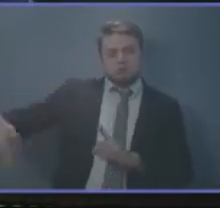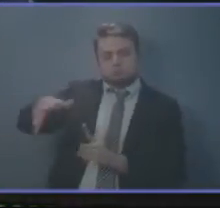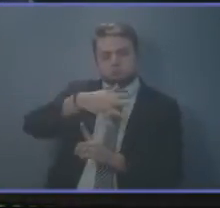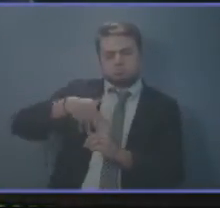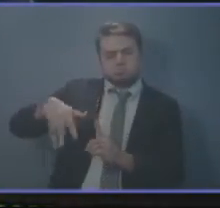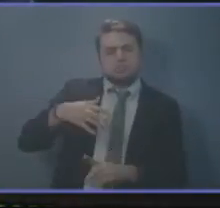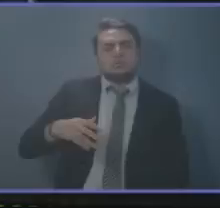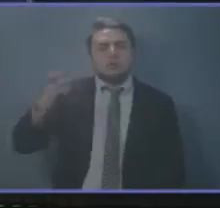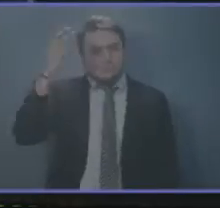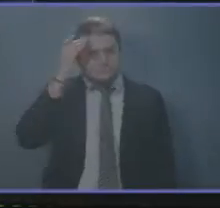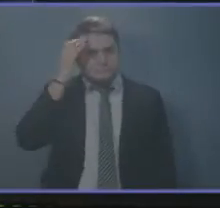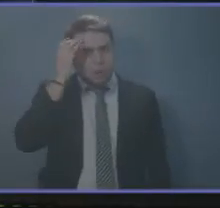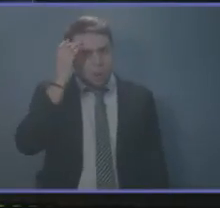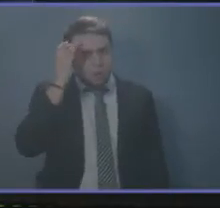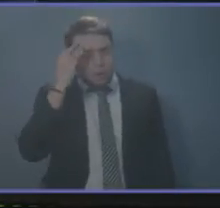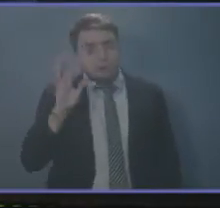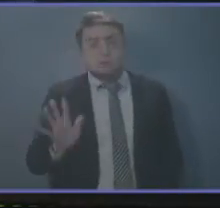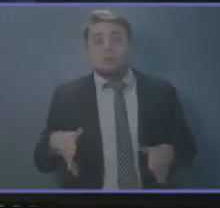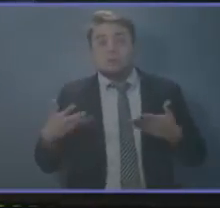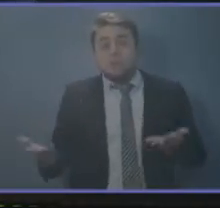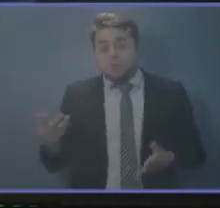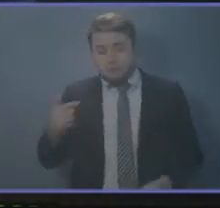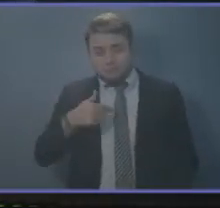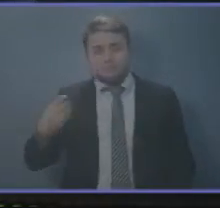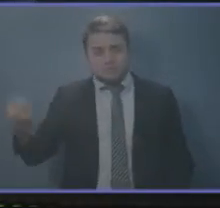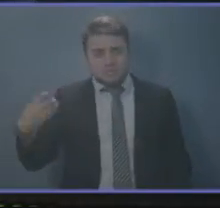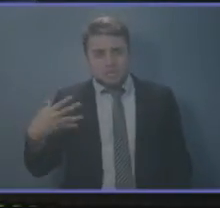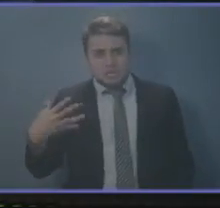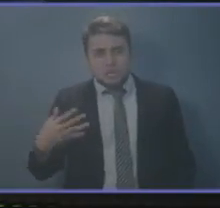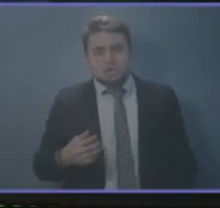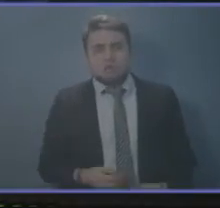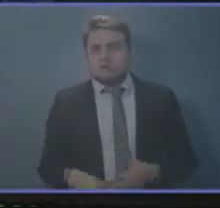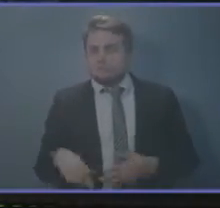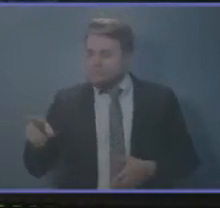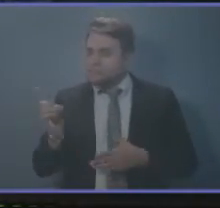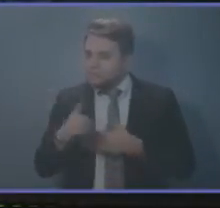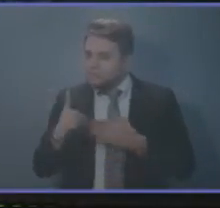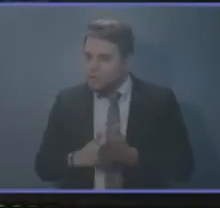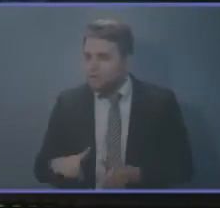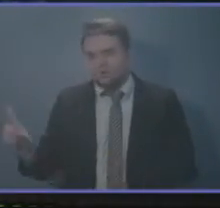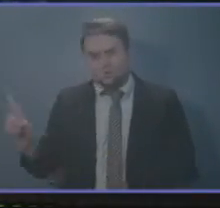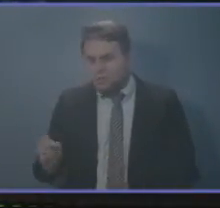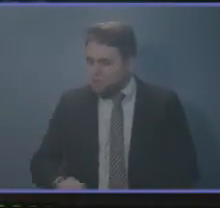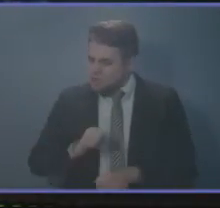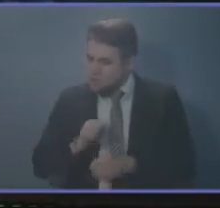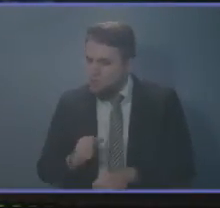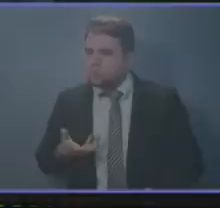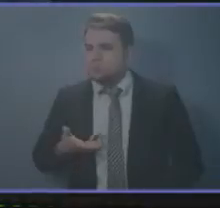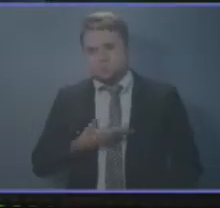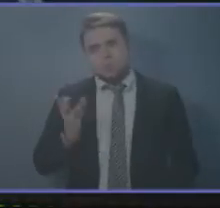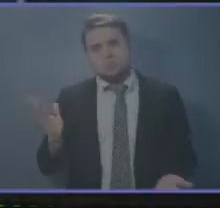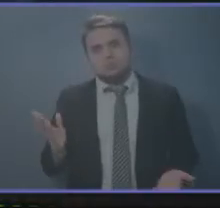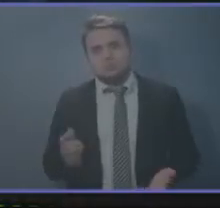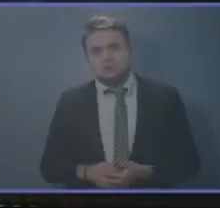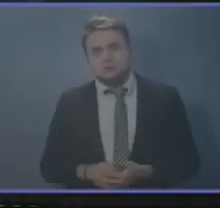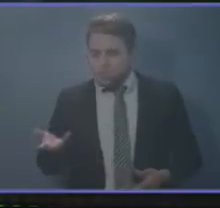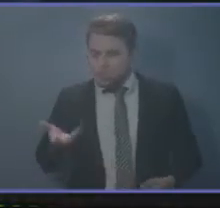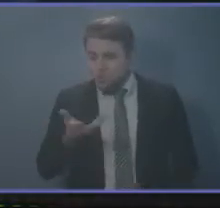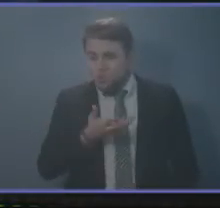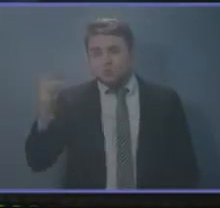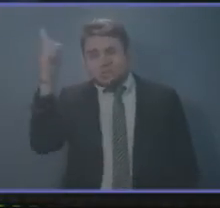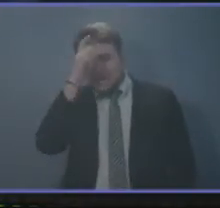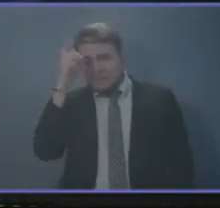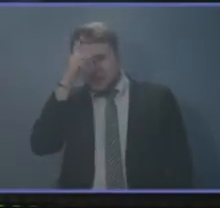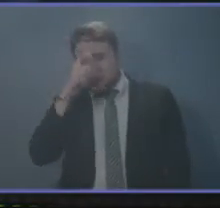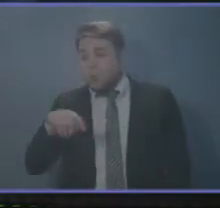preocupante, ya que me decían algunos de ellos: diputados, no sean tan duros con nosotros. Nosotros trabajamos desde